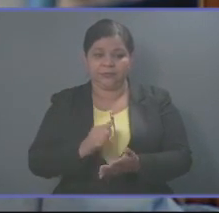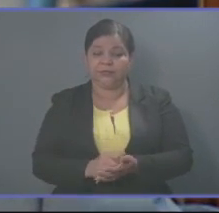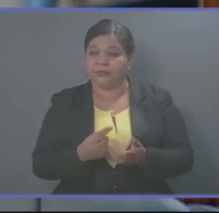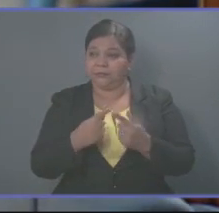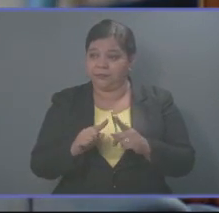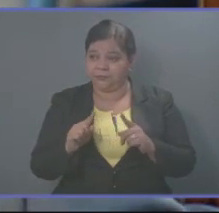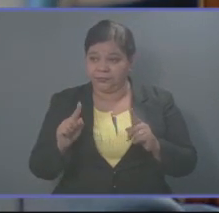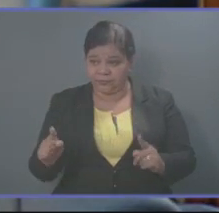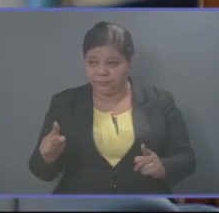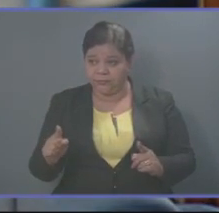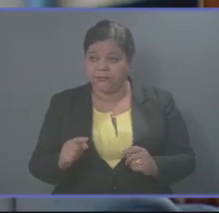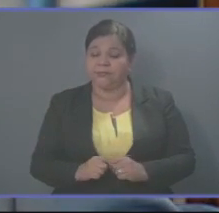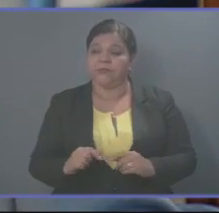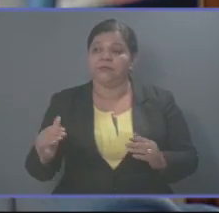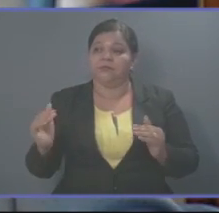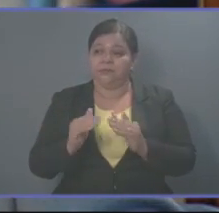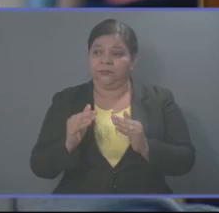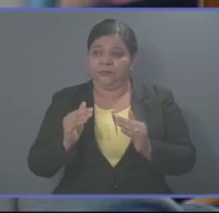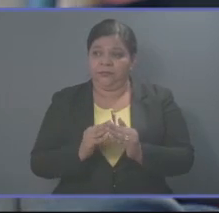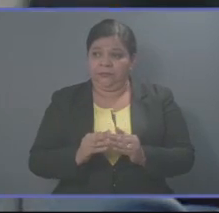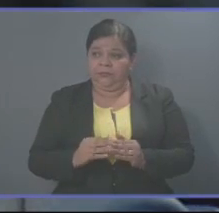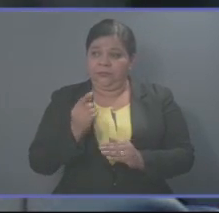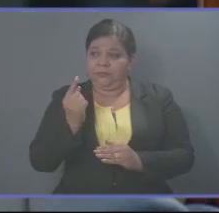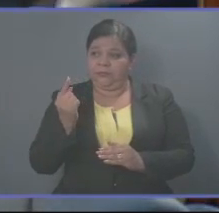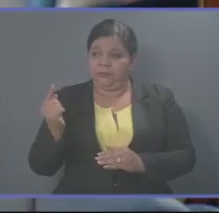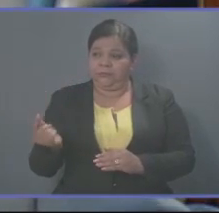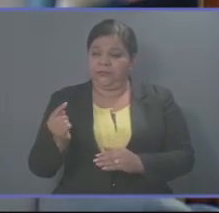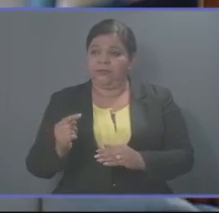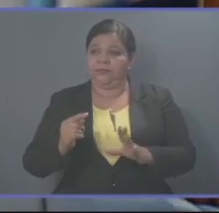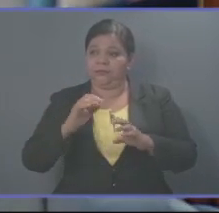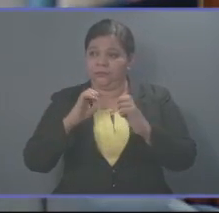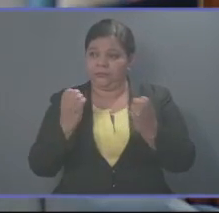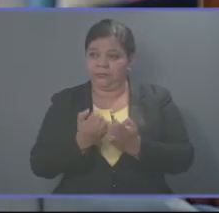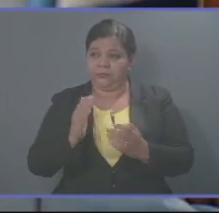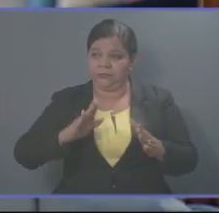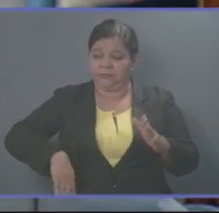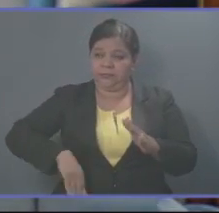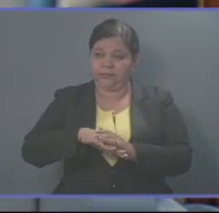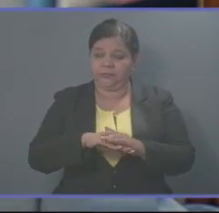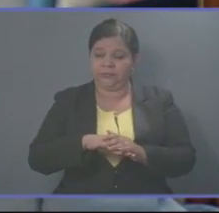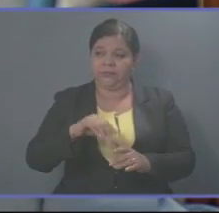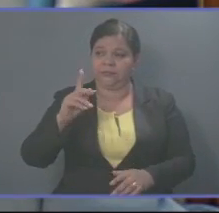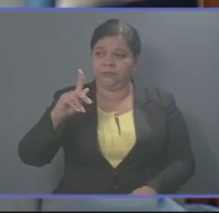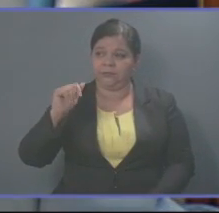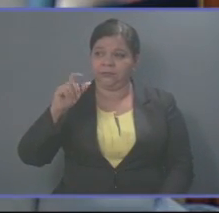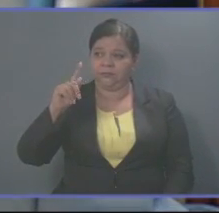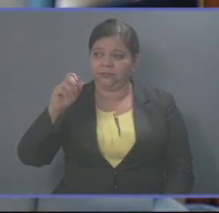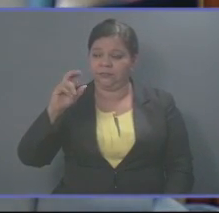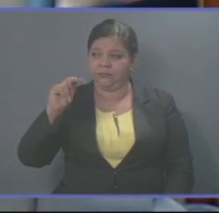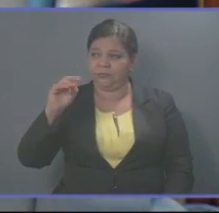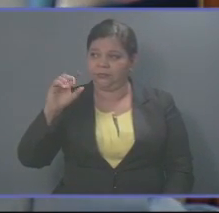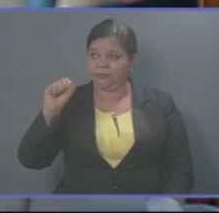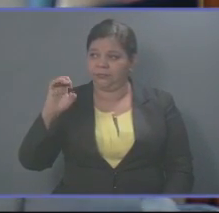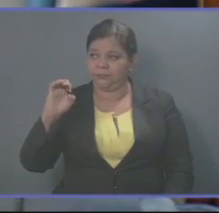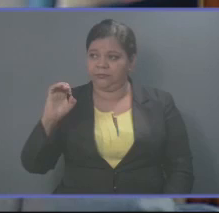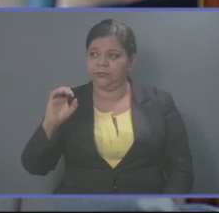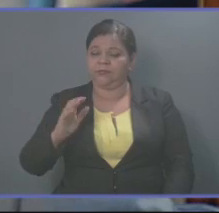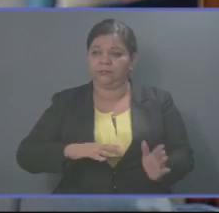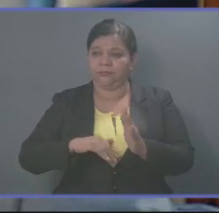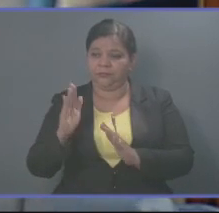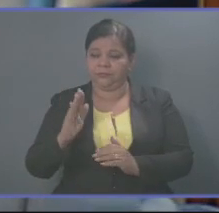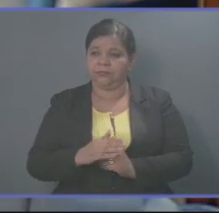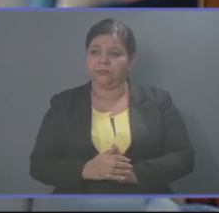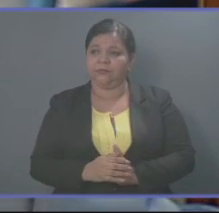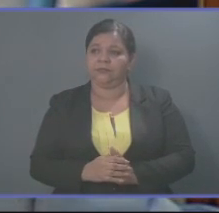prácticamente también el goleador en el Club Deportivo Platense, que por cierto ya está